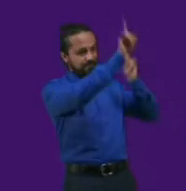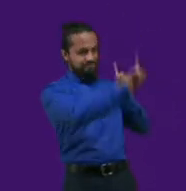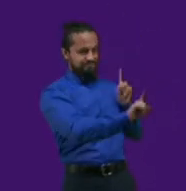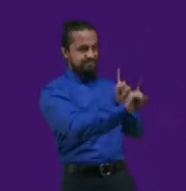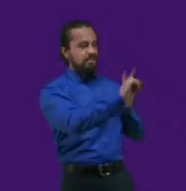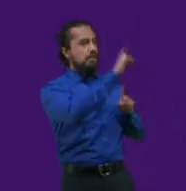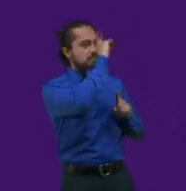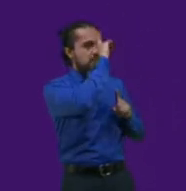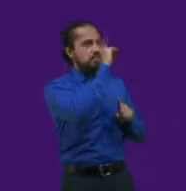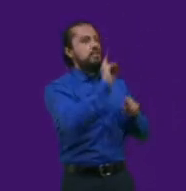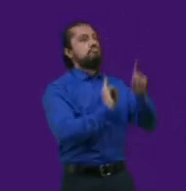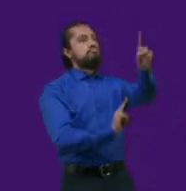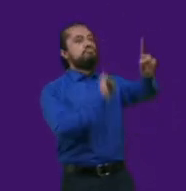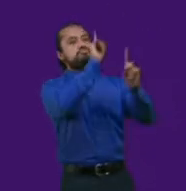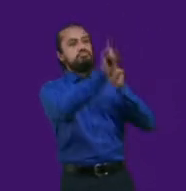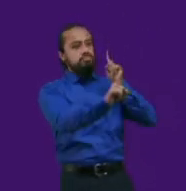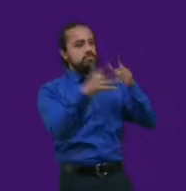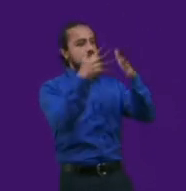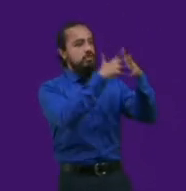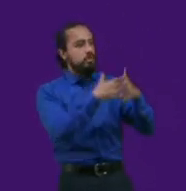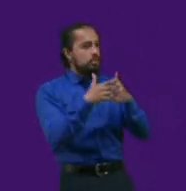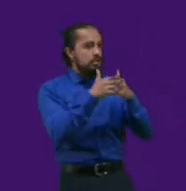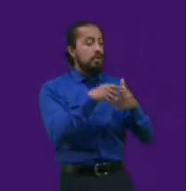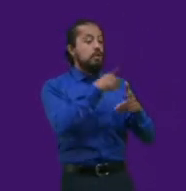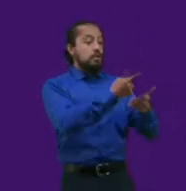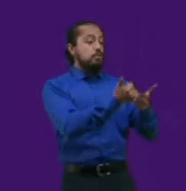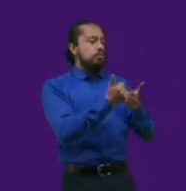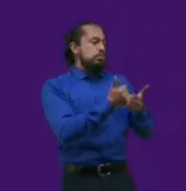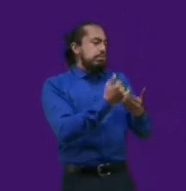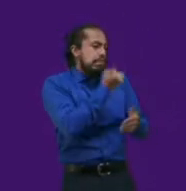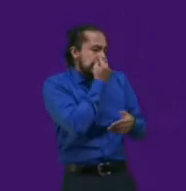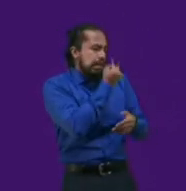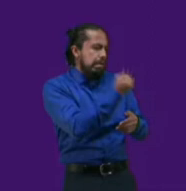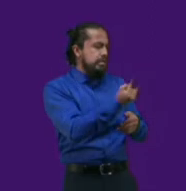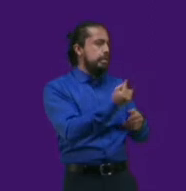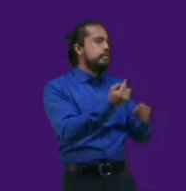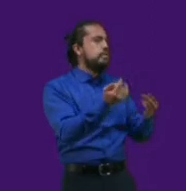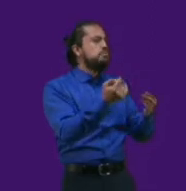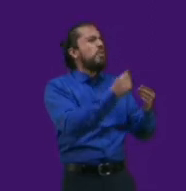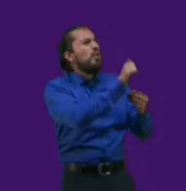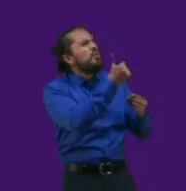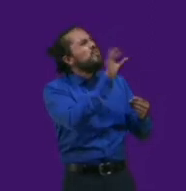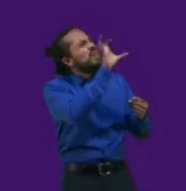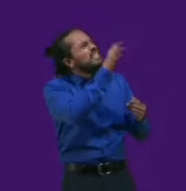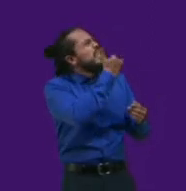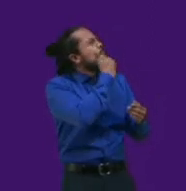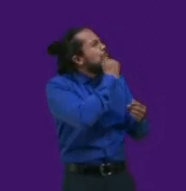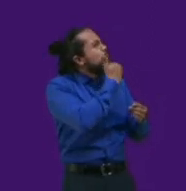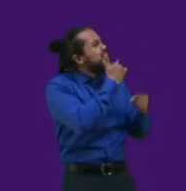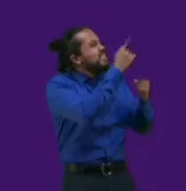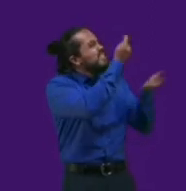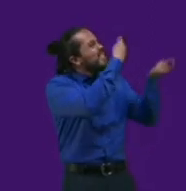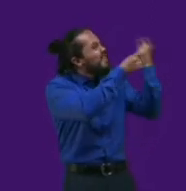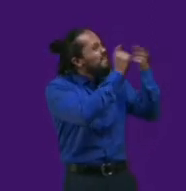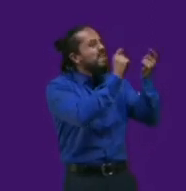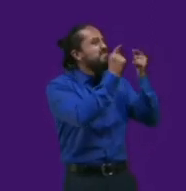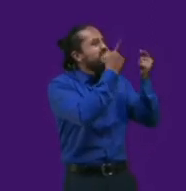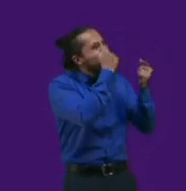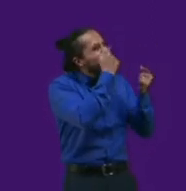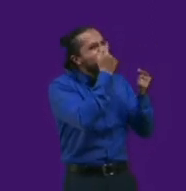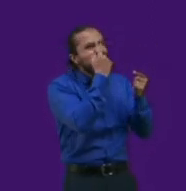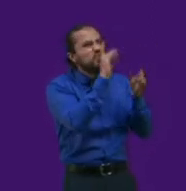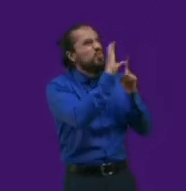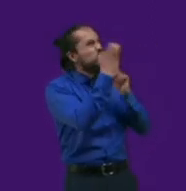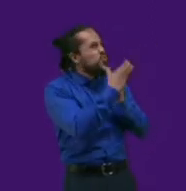siempre había sido, digamos que interesante conocer qué ocurría en otros lugares del mundo, pues y de alguna manera me